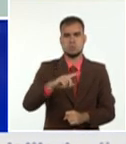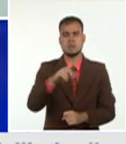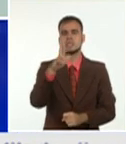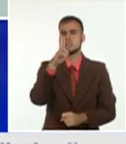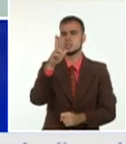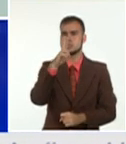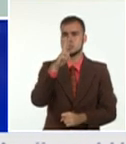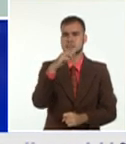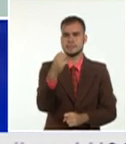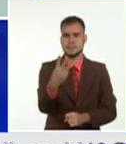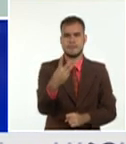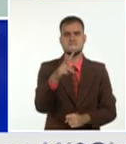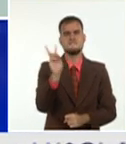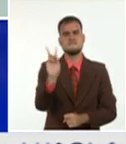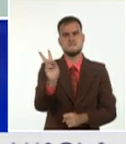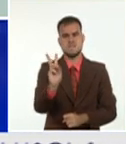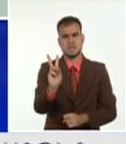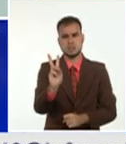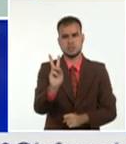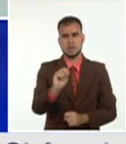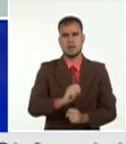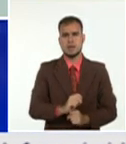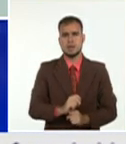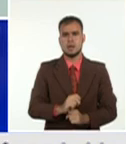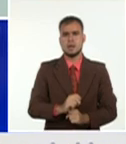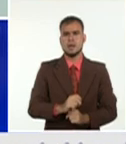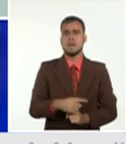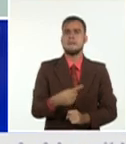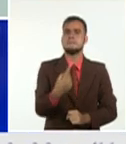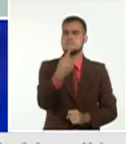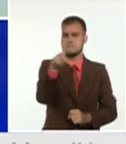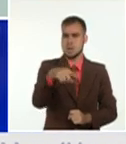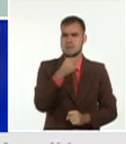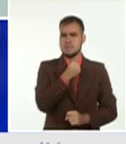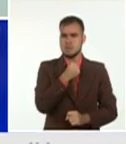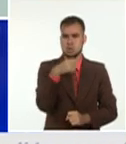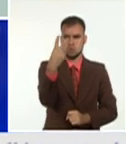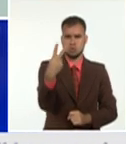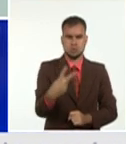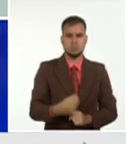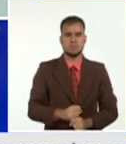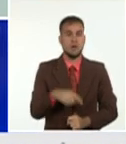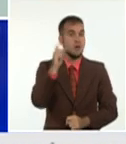enero 2 cada uno, y Florencia un caso autóctono.